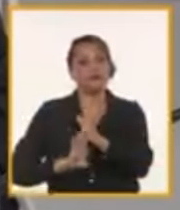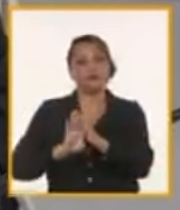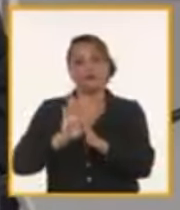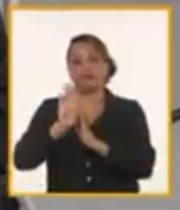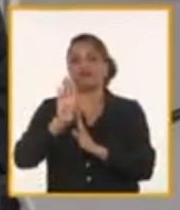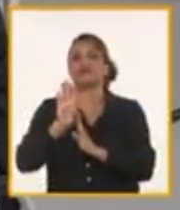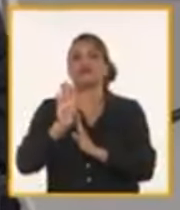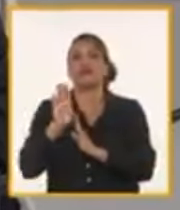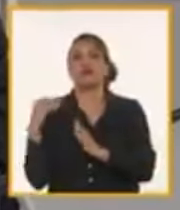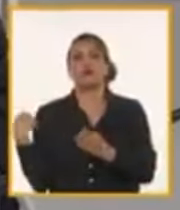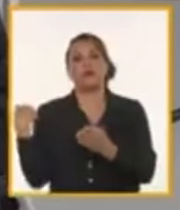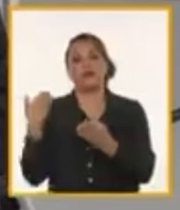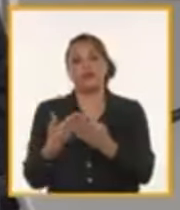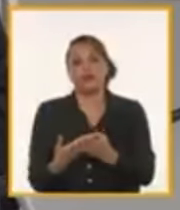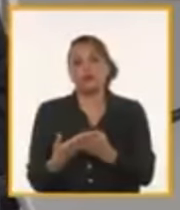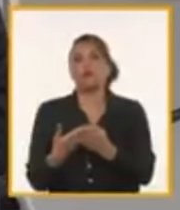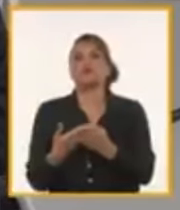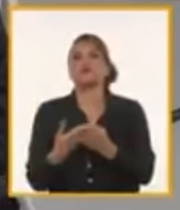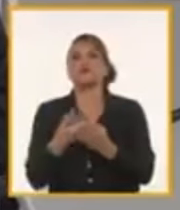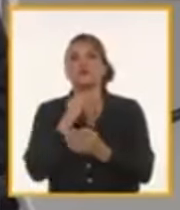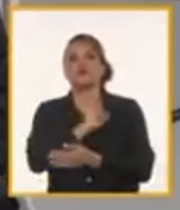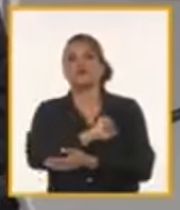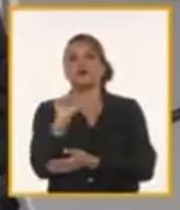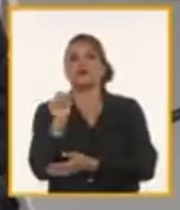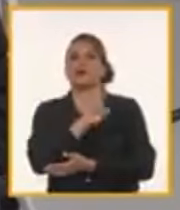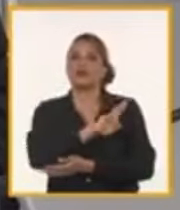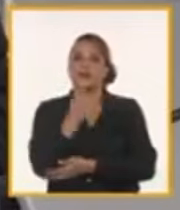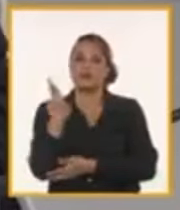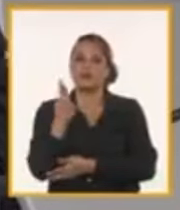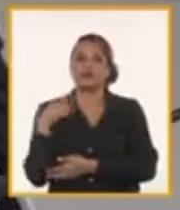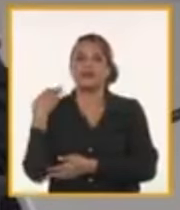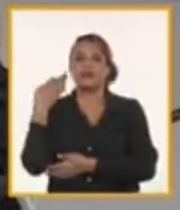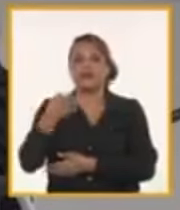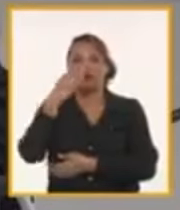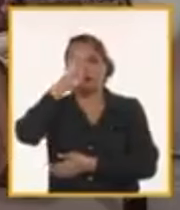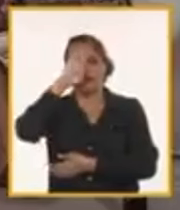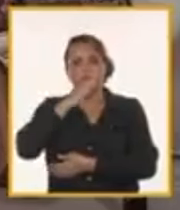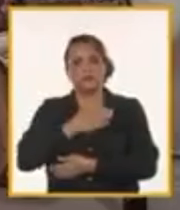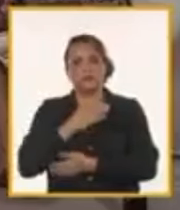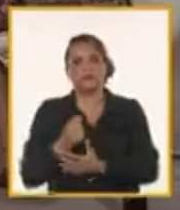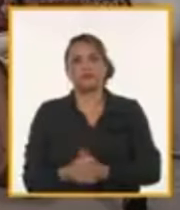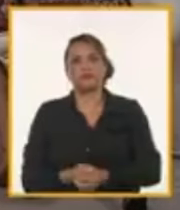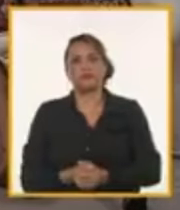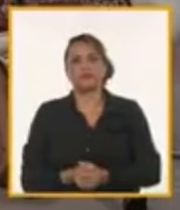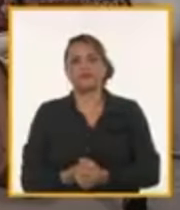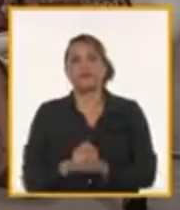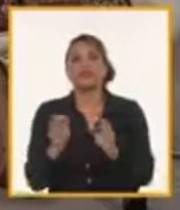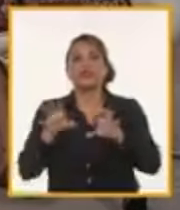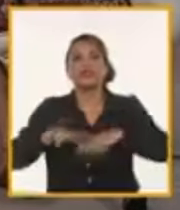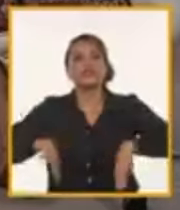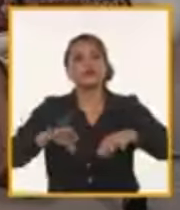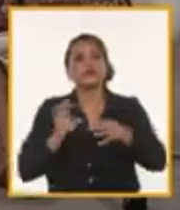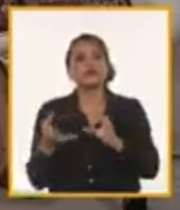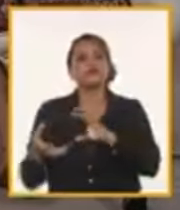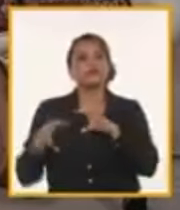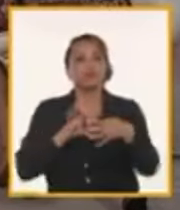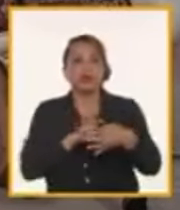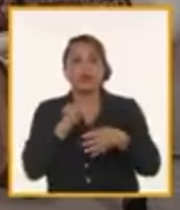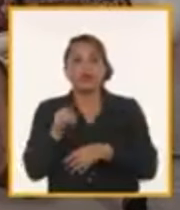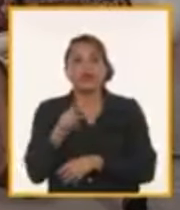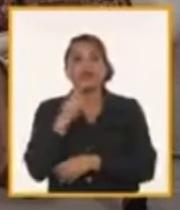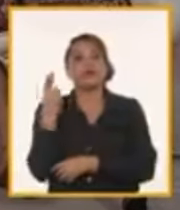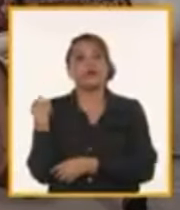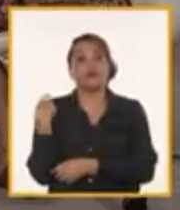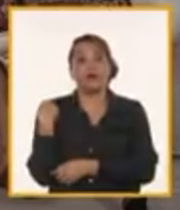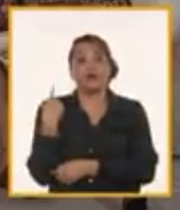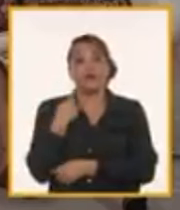eh abanderados de los logros de la Revolución y el futuro de del país una situación compleja como se decía en la que las autoridades